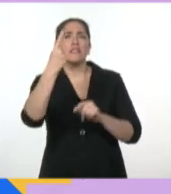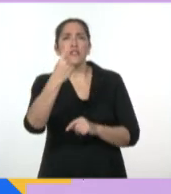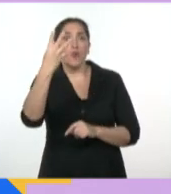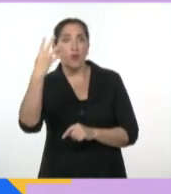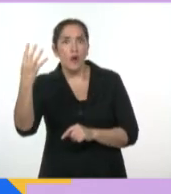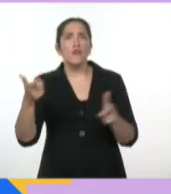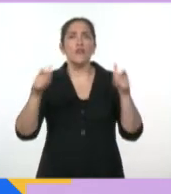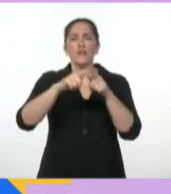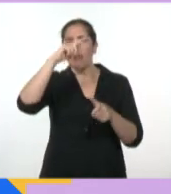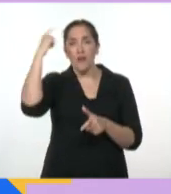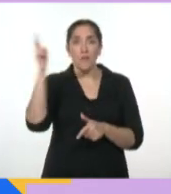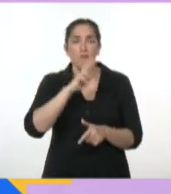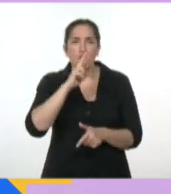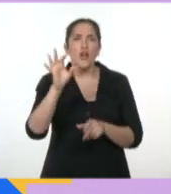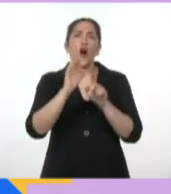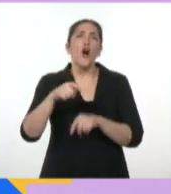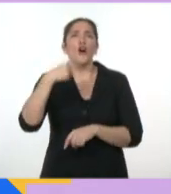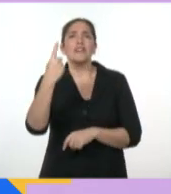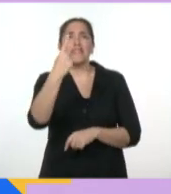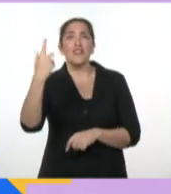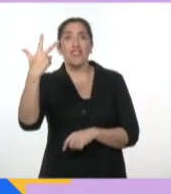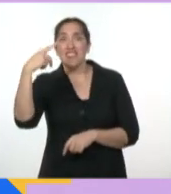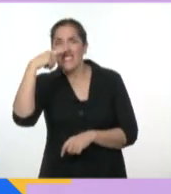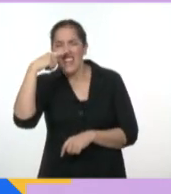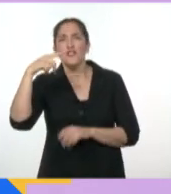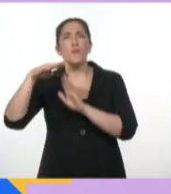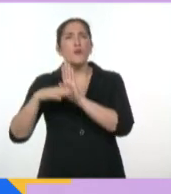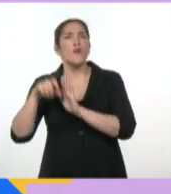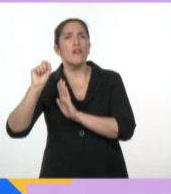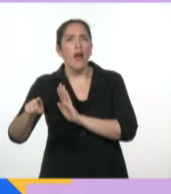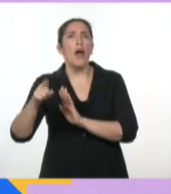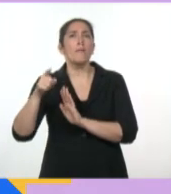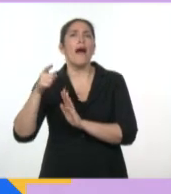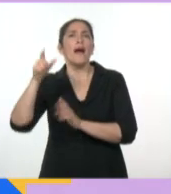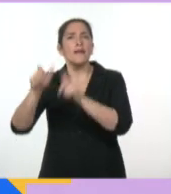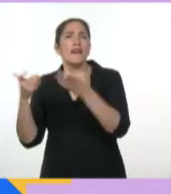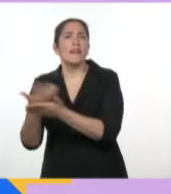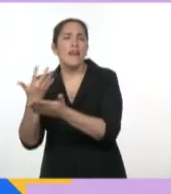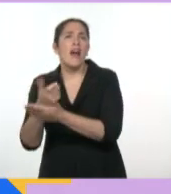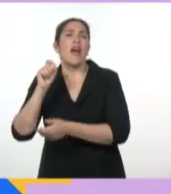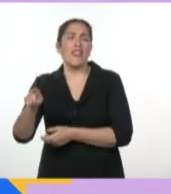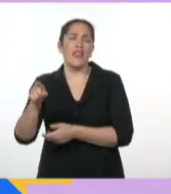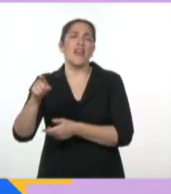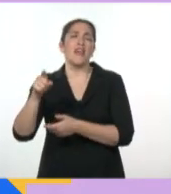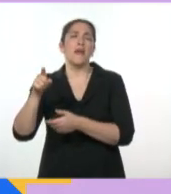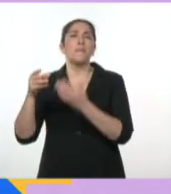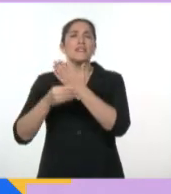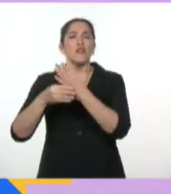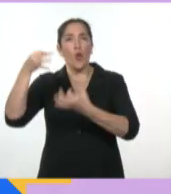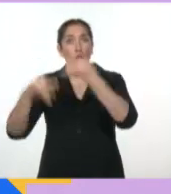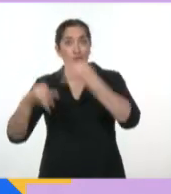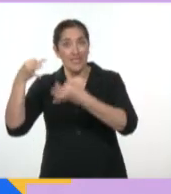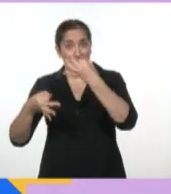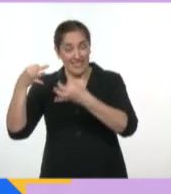Nacional de las Mujeres o a la línea 137 del programa Las Víctimas contra las Violencias del Ministerio de Justicia y Derechos Humanos. Podés